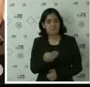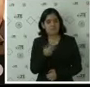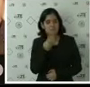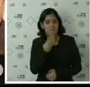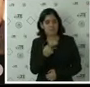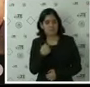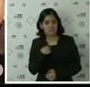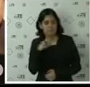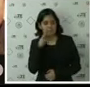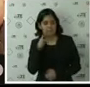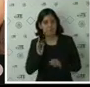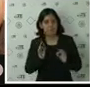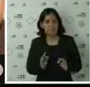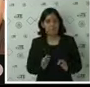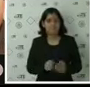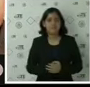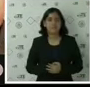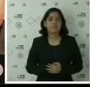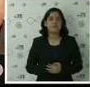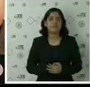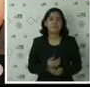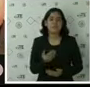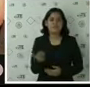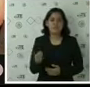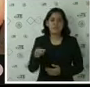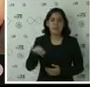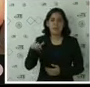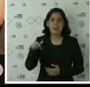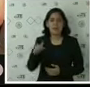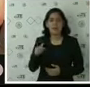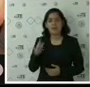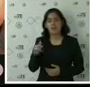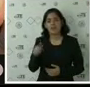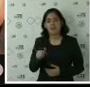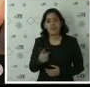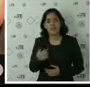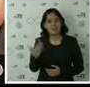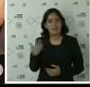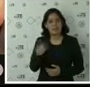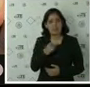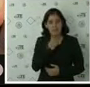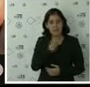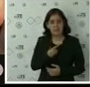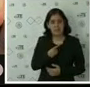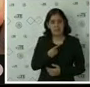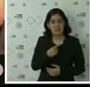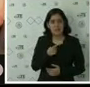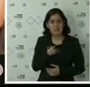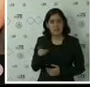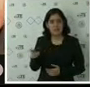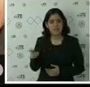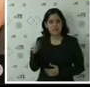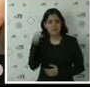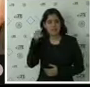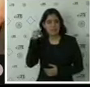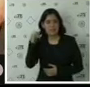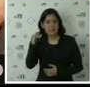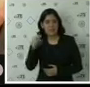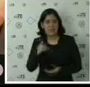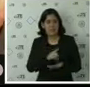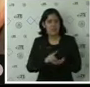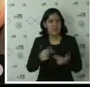una ocasión, Marta, tu postulado de la empatía viene siendo un postulado de un concepto de derechos humanos. ¿Por qué